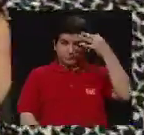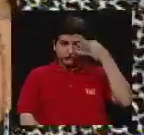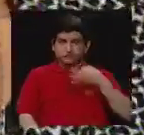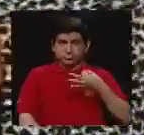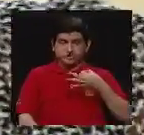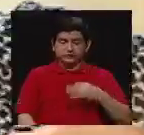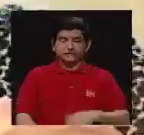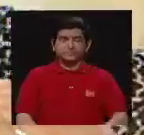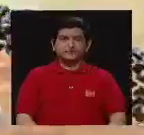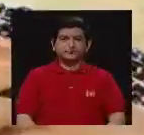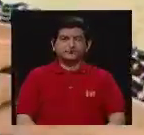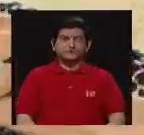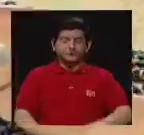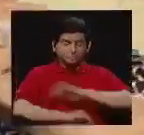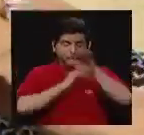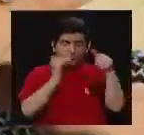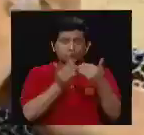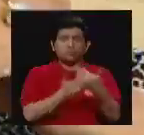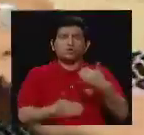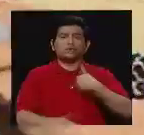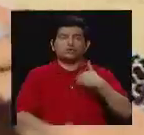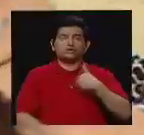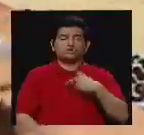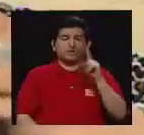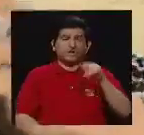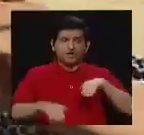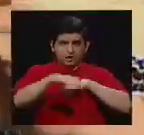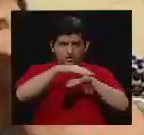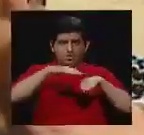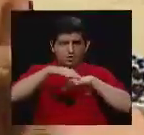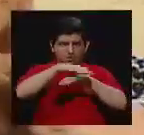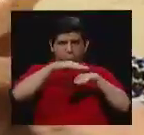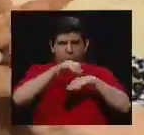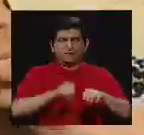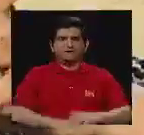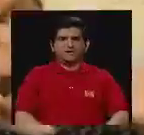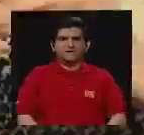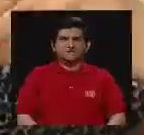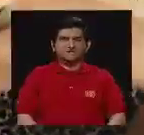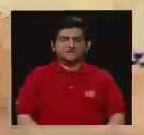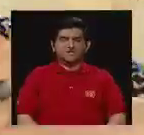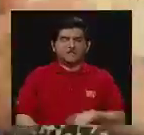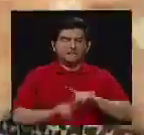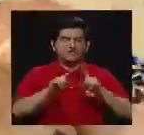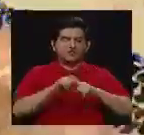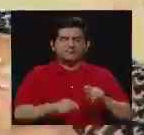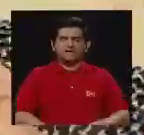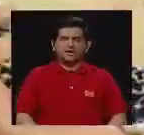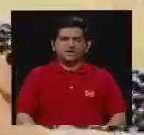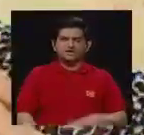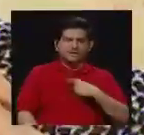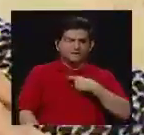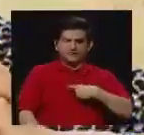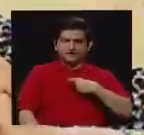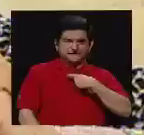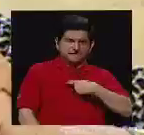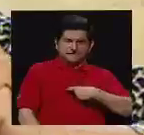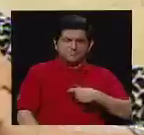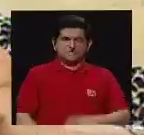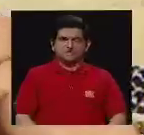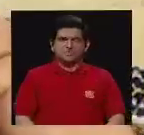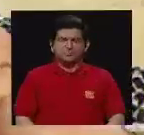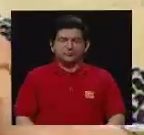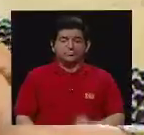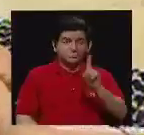yo creo que todos tenemos una base de instintos, por ejemplo,